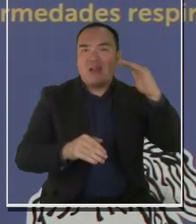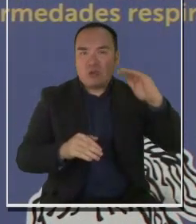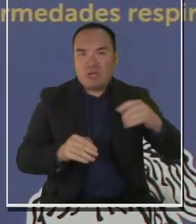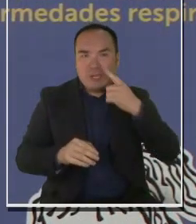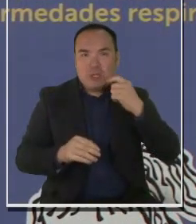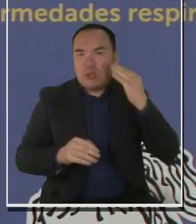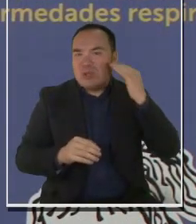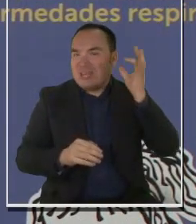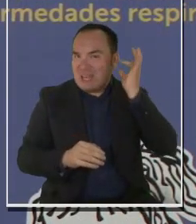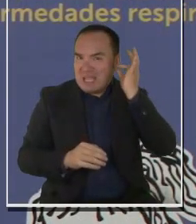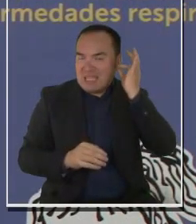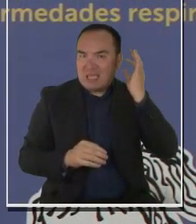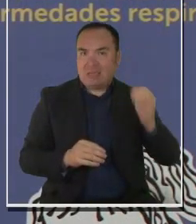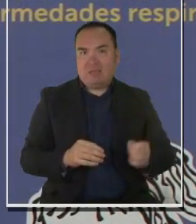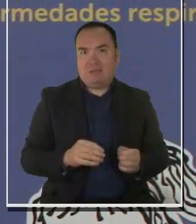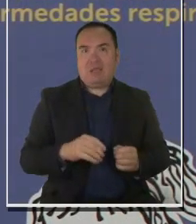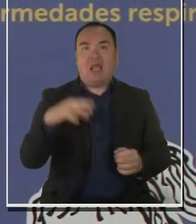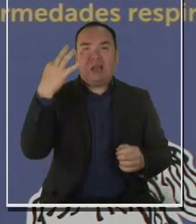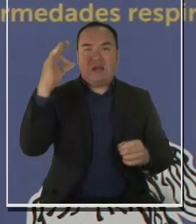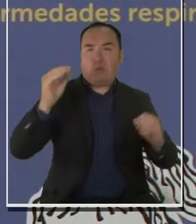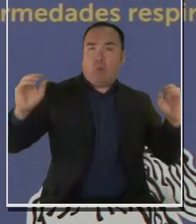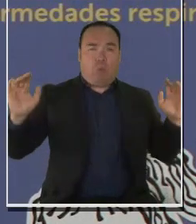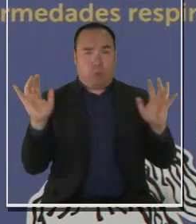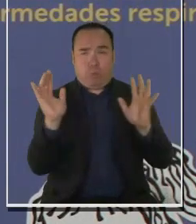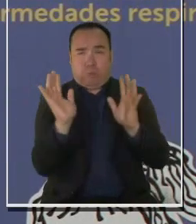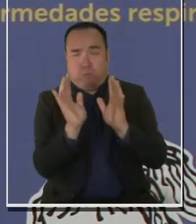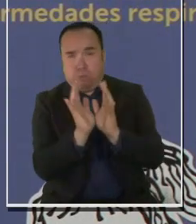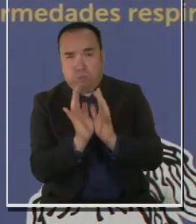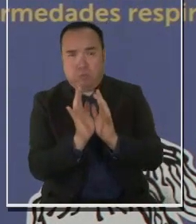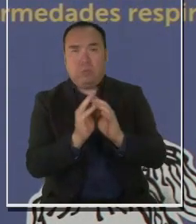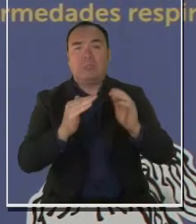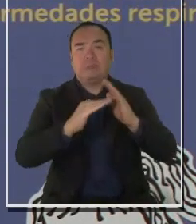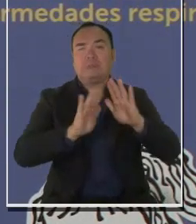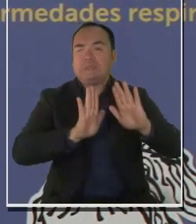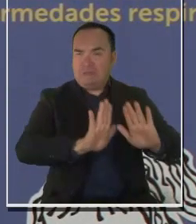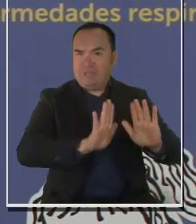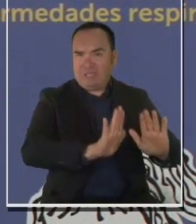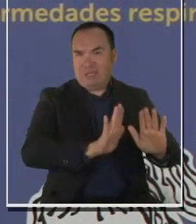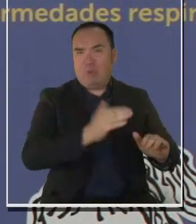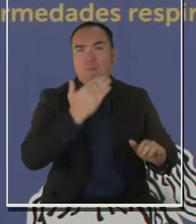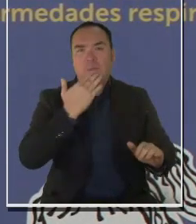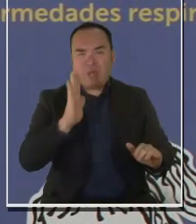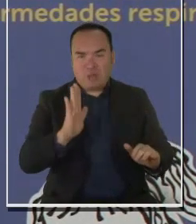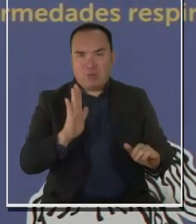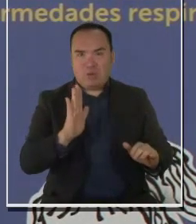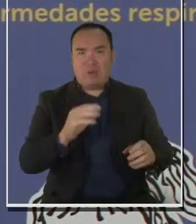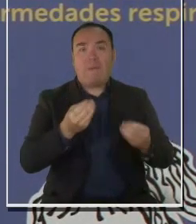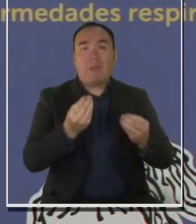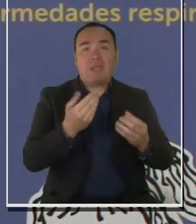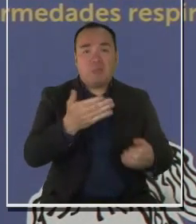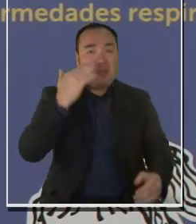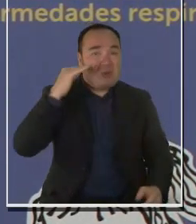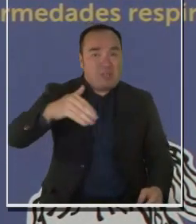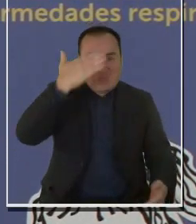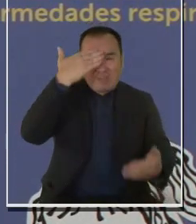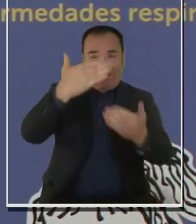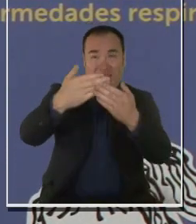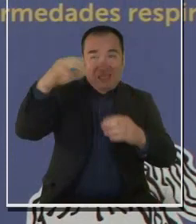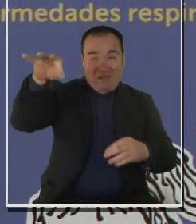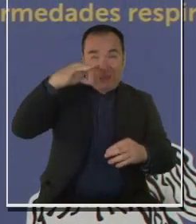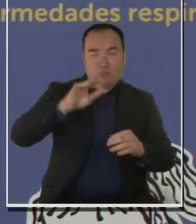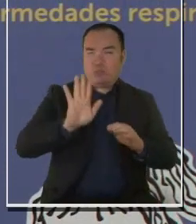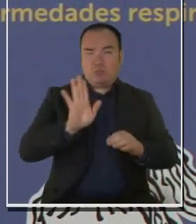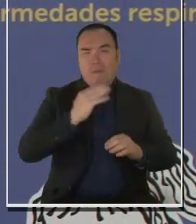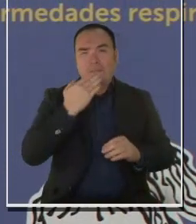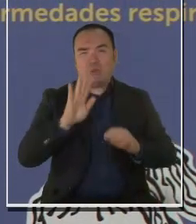niñas. Evitemos las reuniones sociales, evitemos exponerlos a virus respiratorio en estas reuniones.